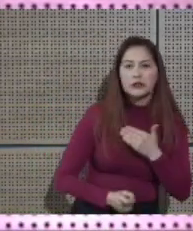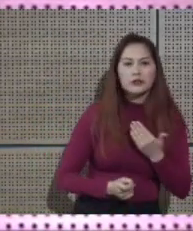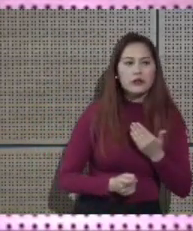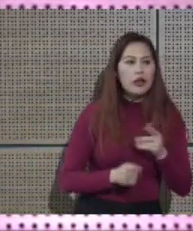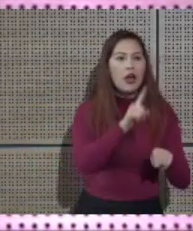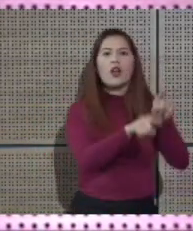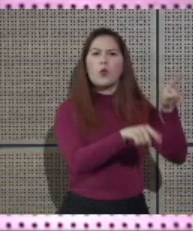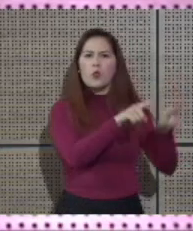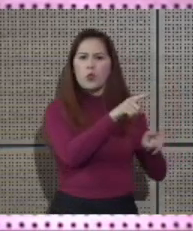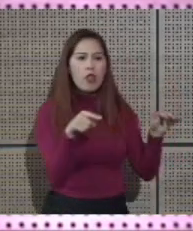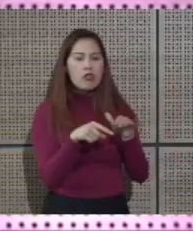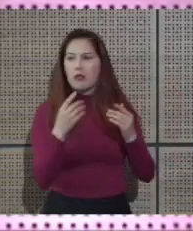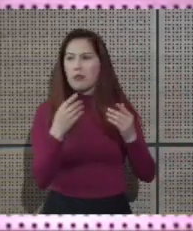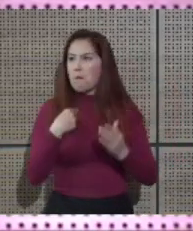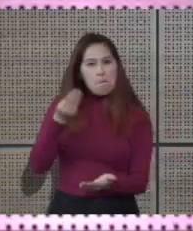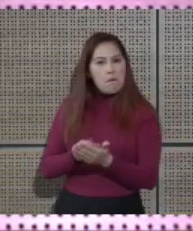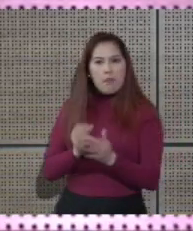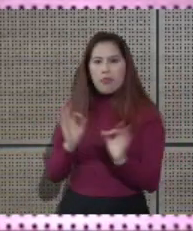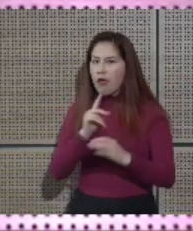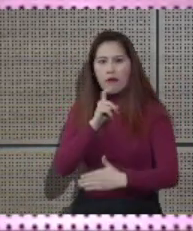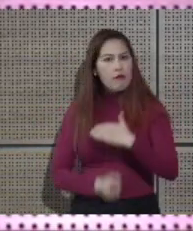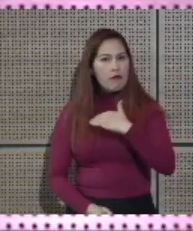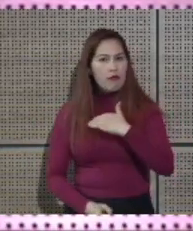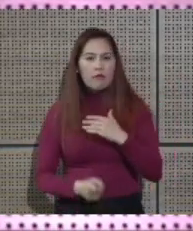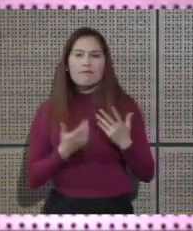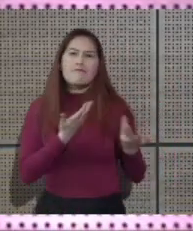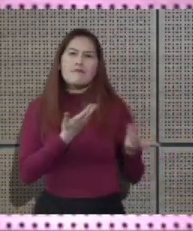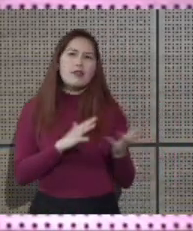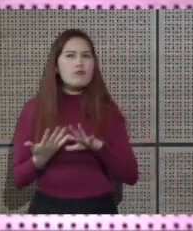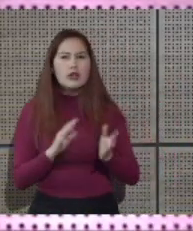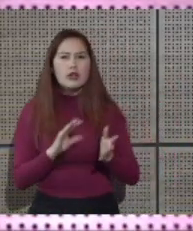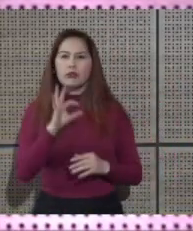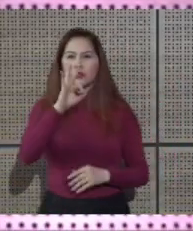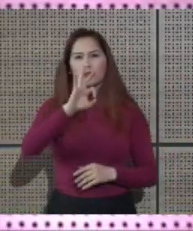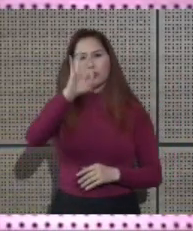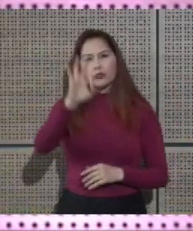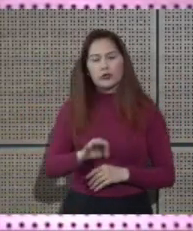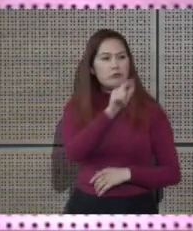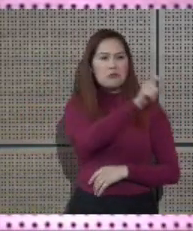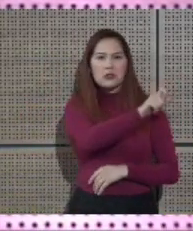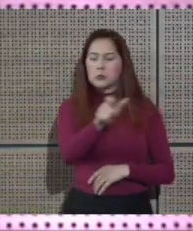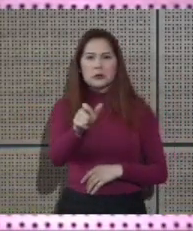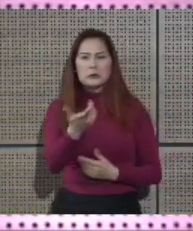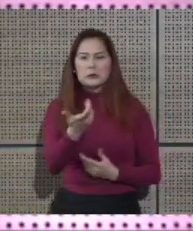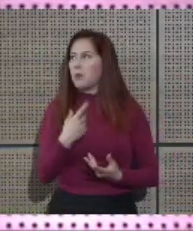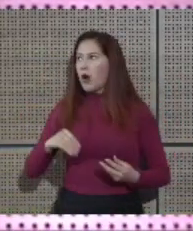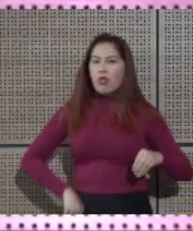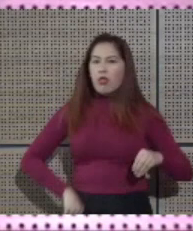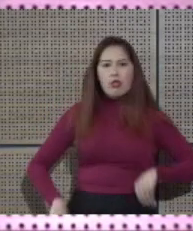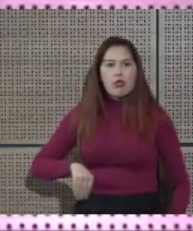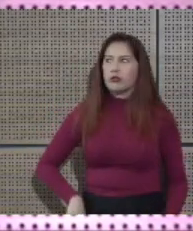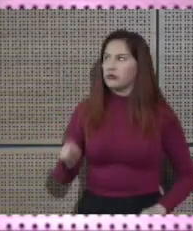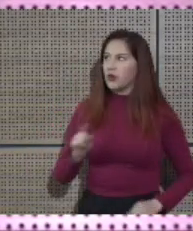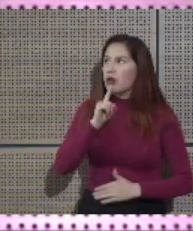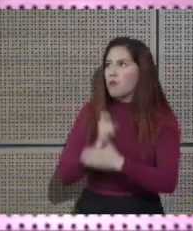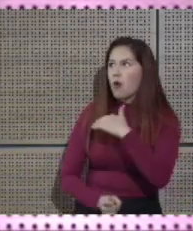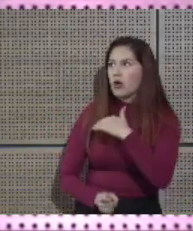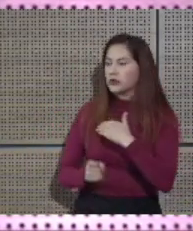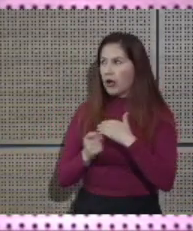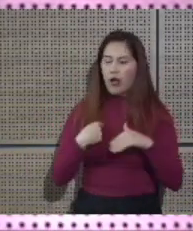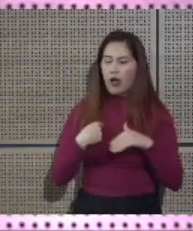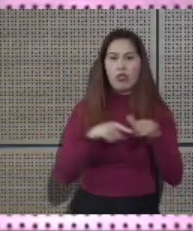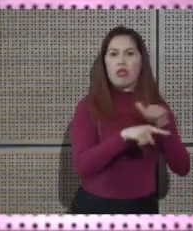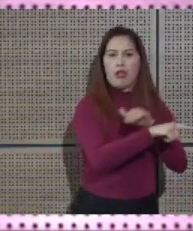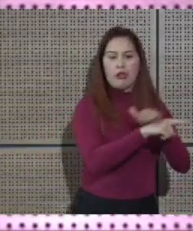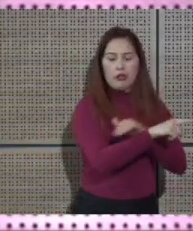tenemos calculada en aproximadamente 4,5 puntos del producto. La evasión fiscal. El